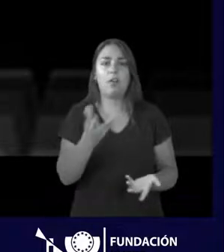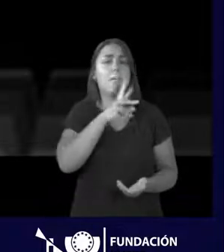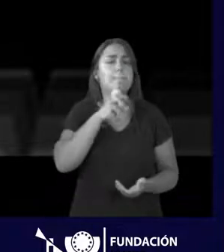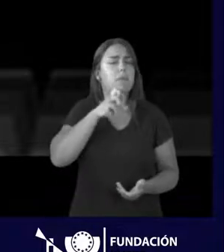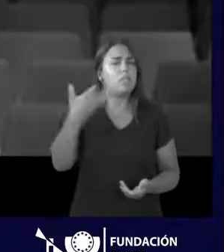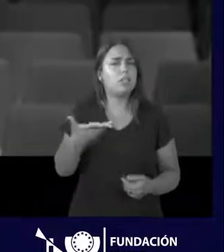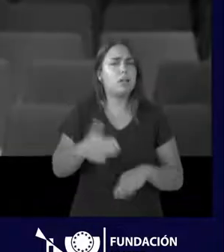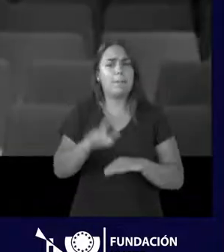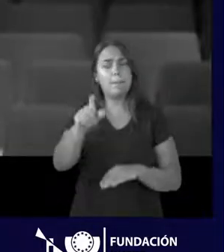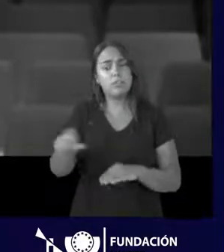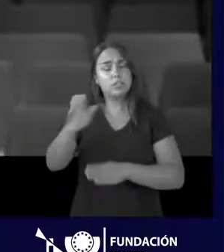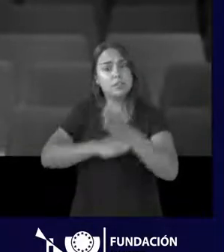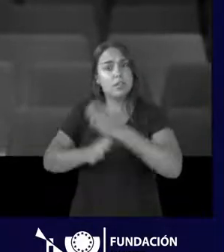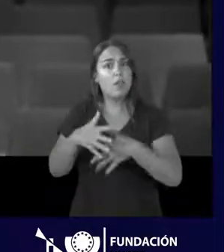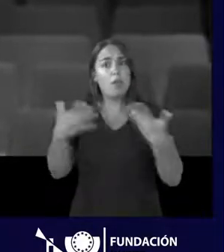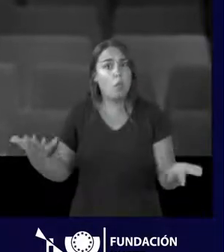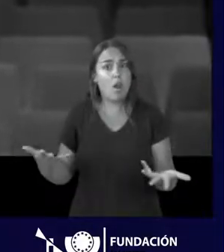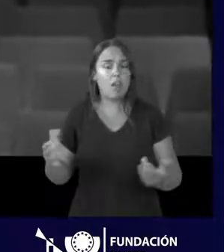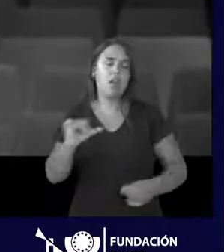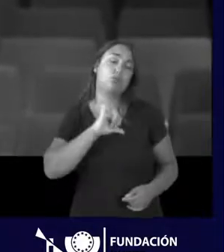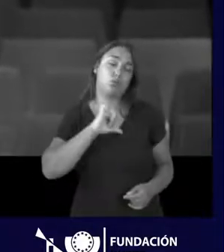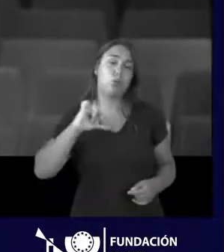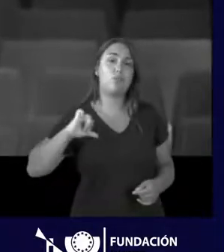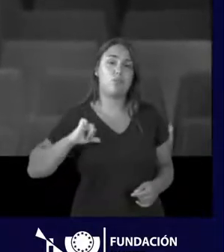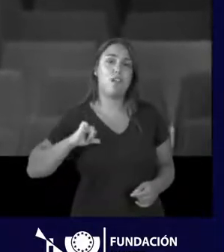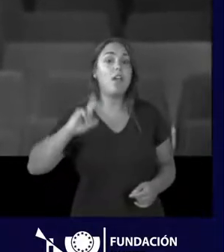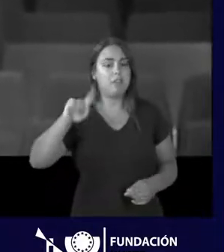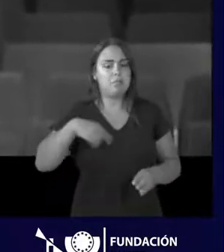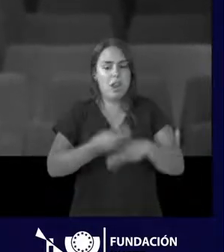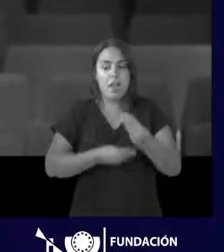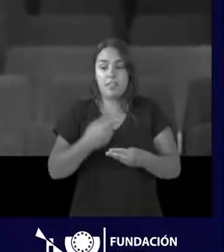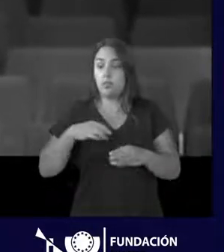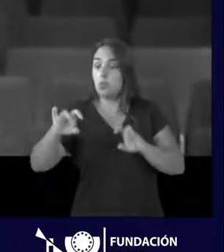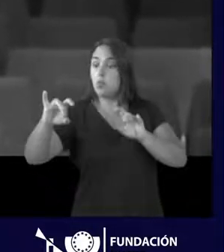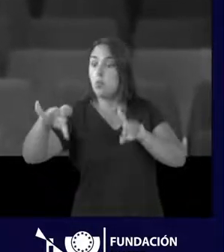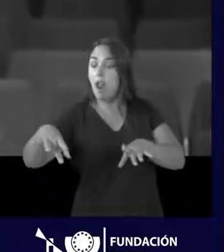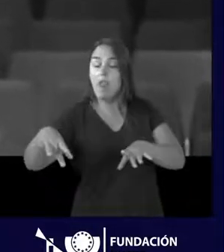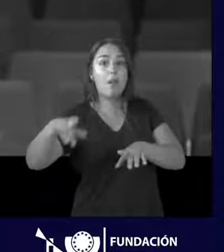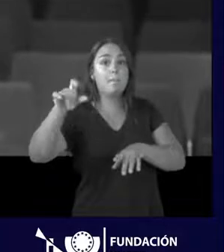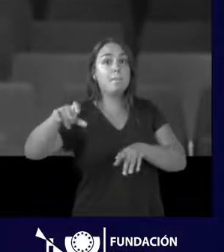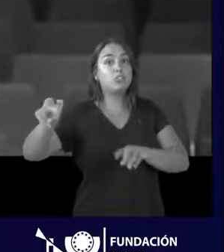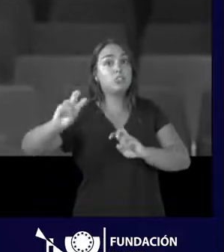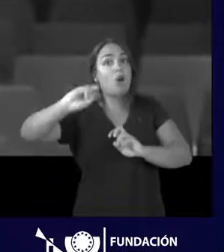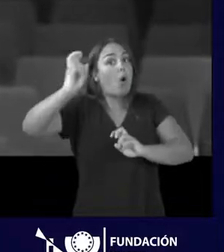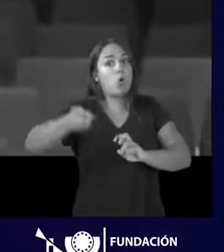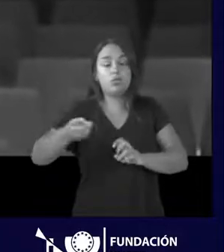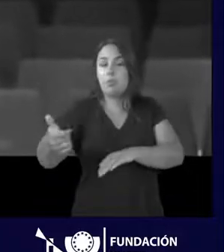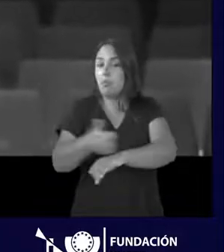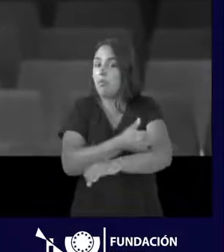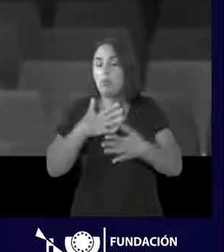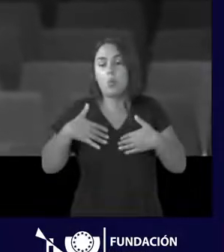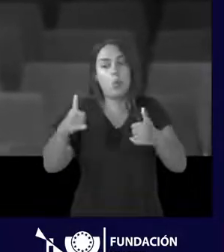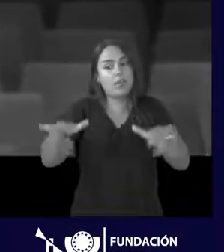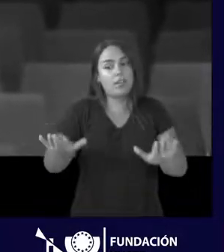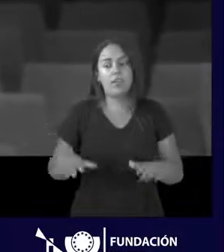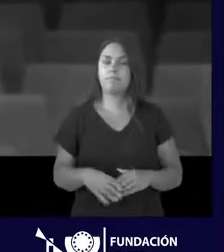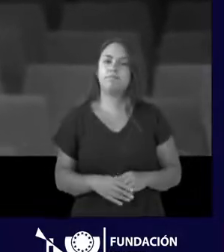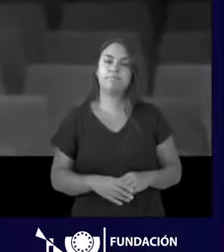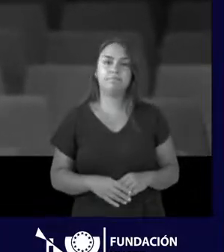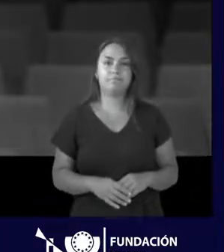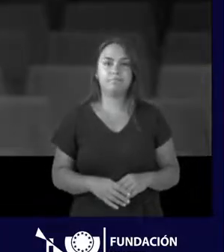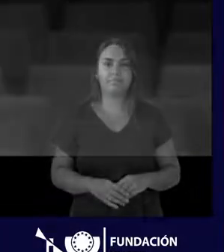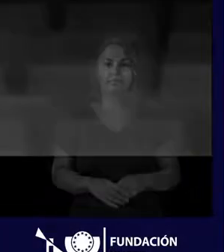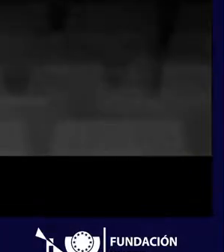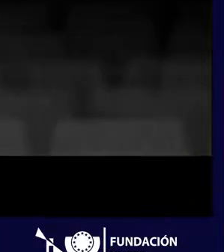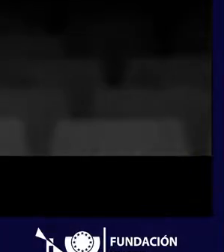práctica algo un valor importante para la persona con discapacidad es la autonomía y el poder hacer lo mismo que puede hacer cualquier ciudadano en